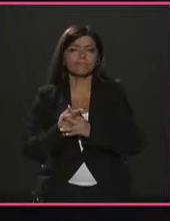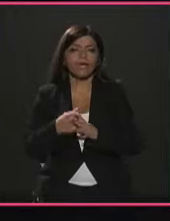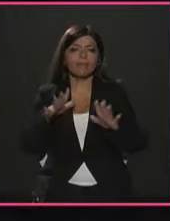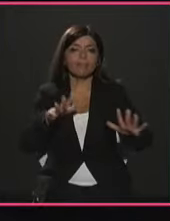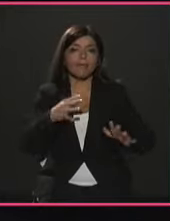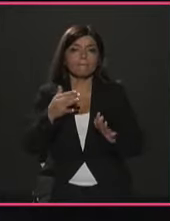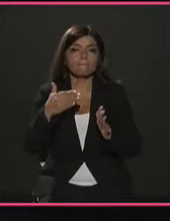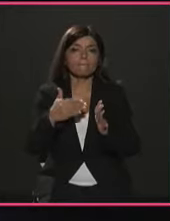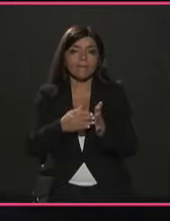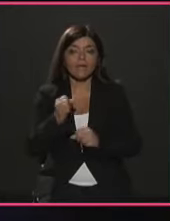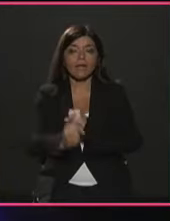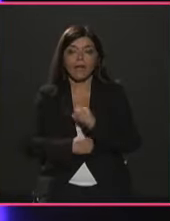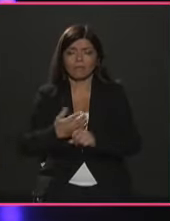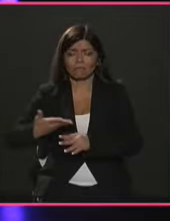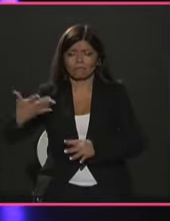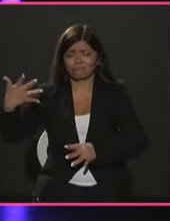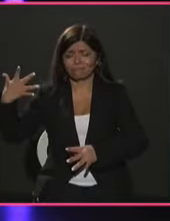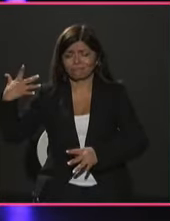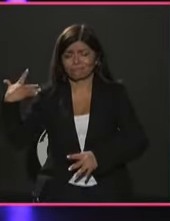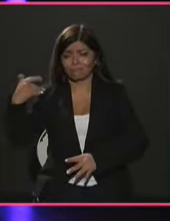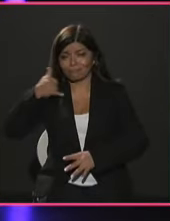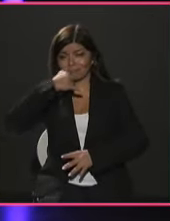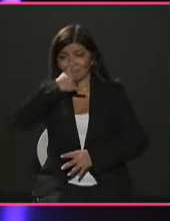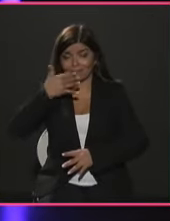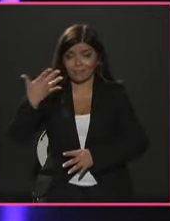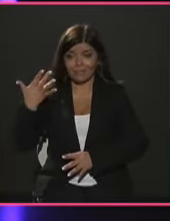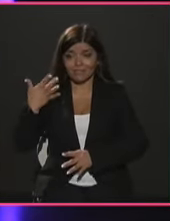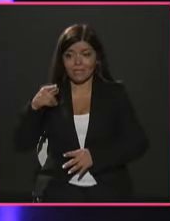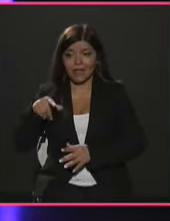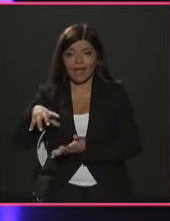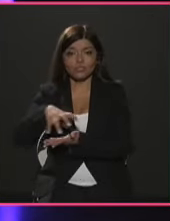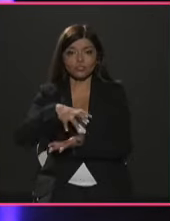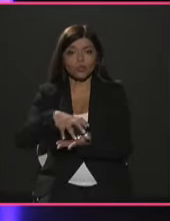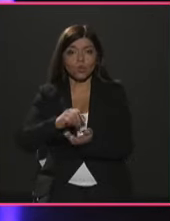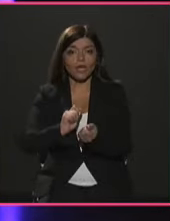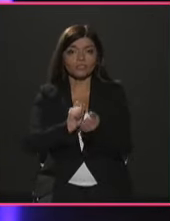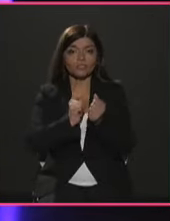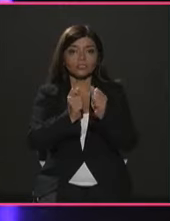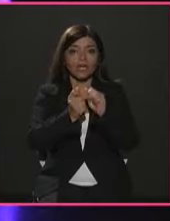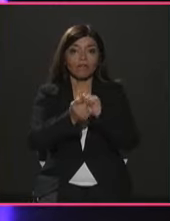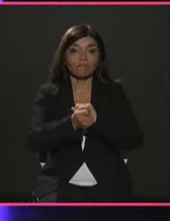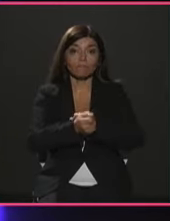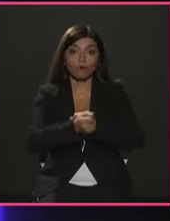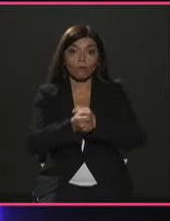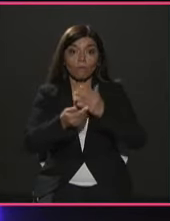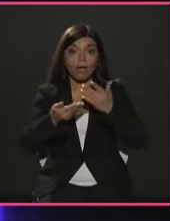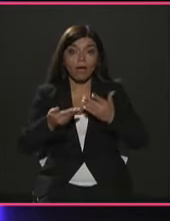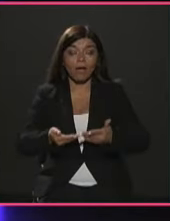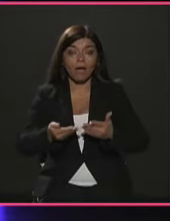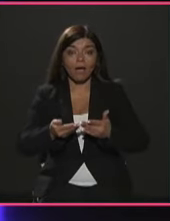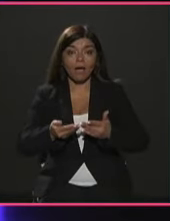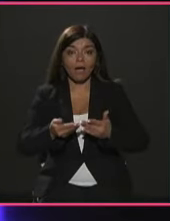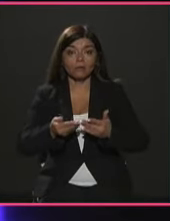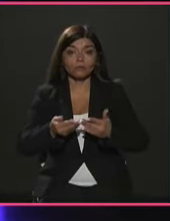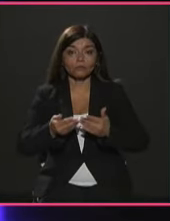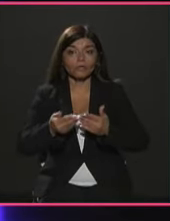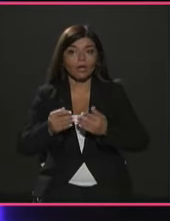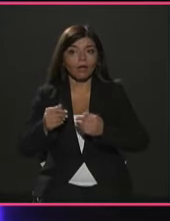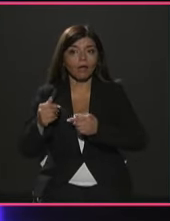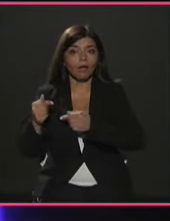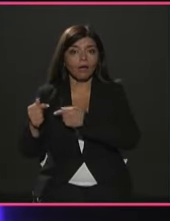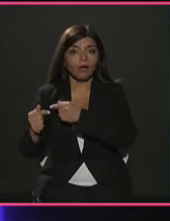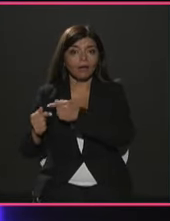10,000 años ya ellas se transformaron en un fenómeno extraordinario de la cadena